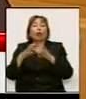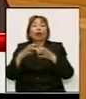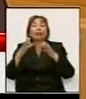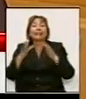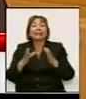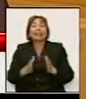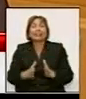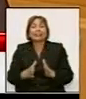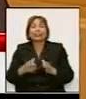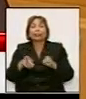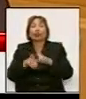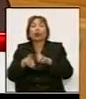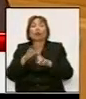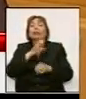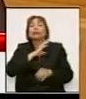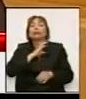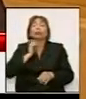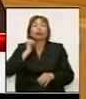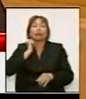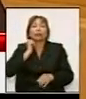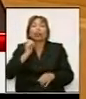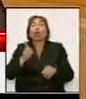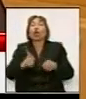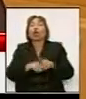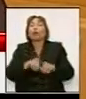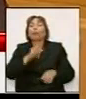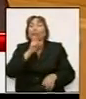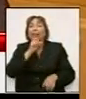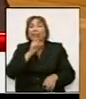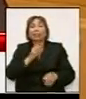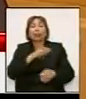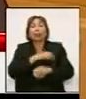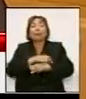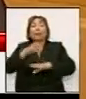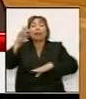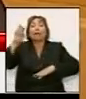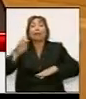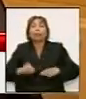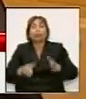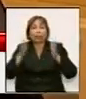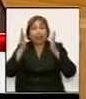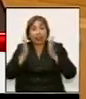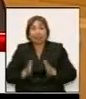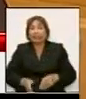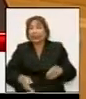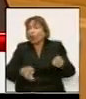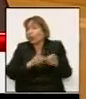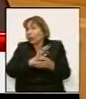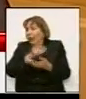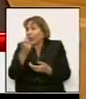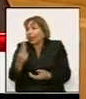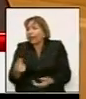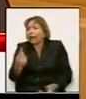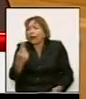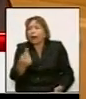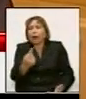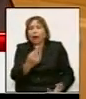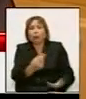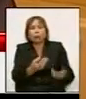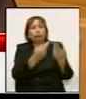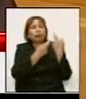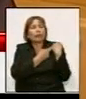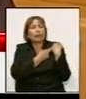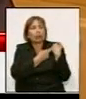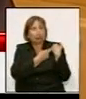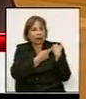como sacerdotes, como padres de familia, como profesionales, como ministros, cada uno cumpla su deber y